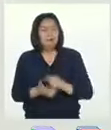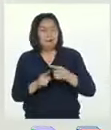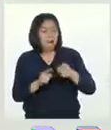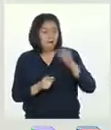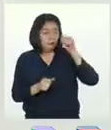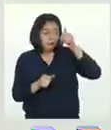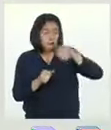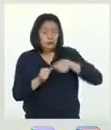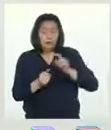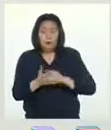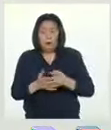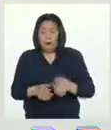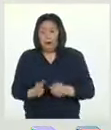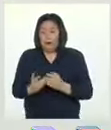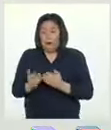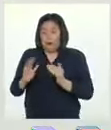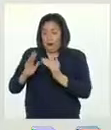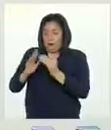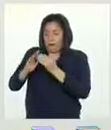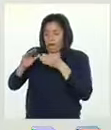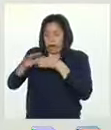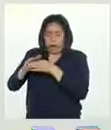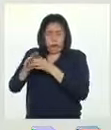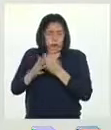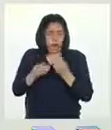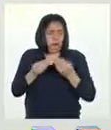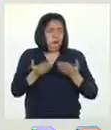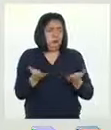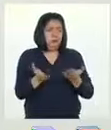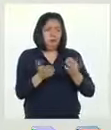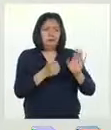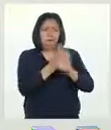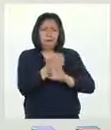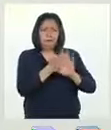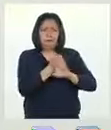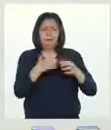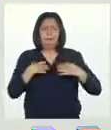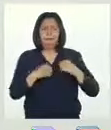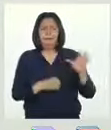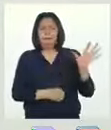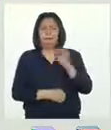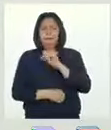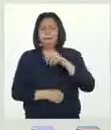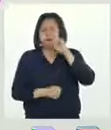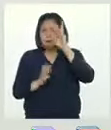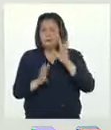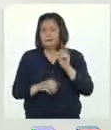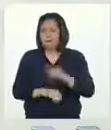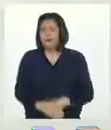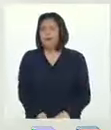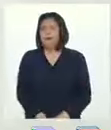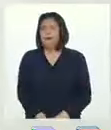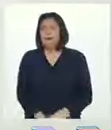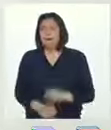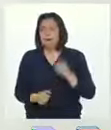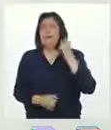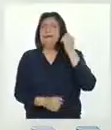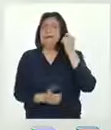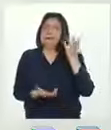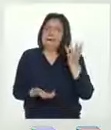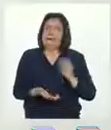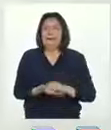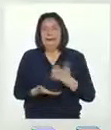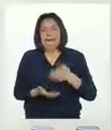pero recuerda que el aislamiento social se promueve para proteger la salud de todas y todos los peruanos. Comprender